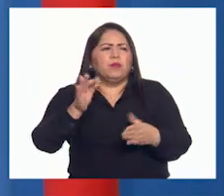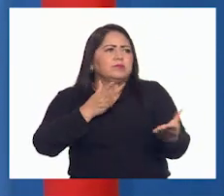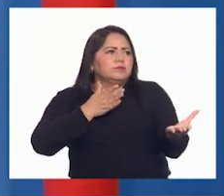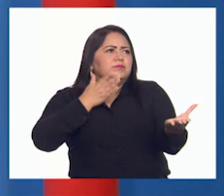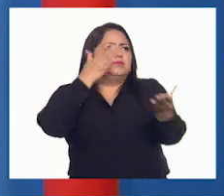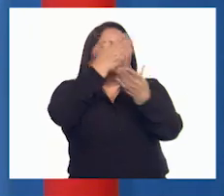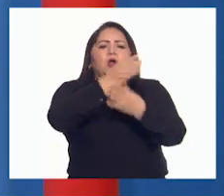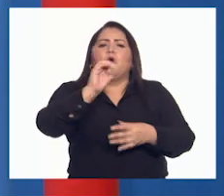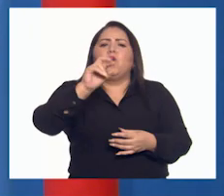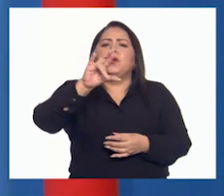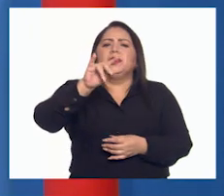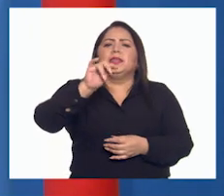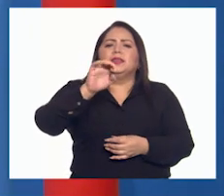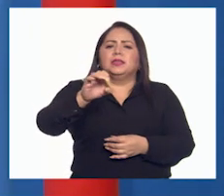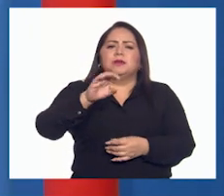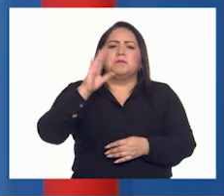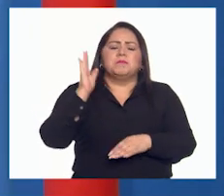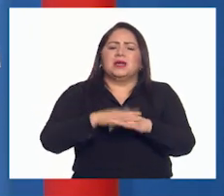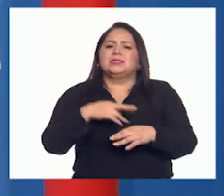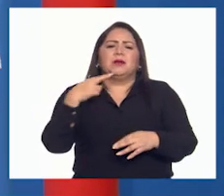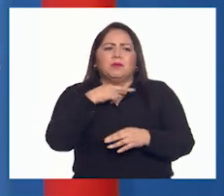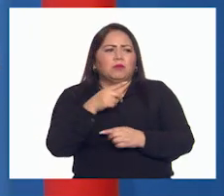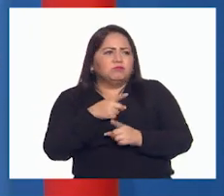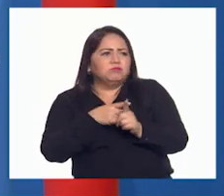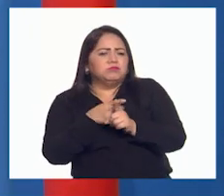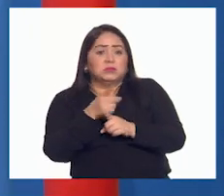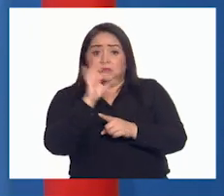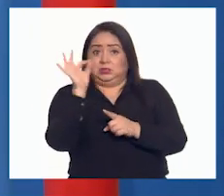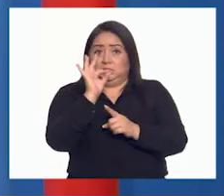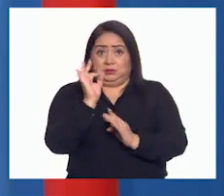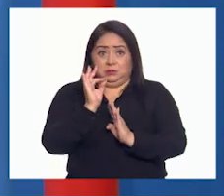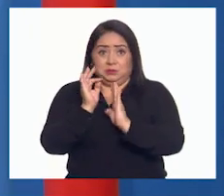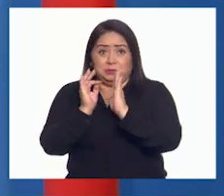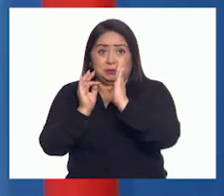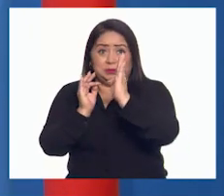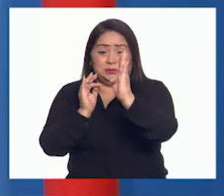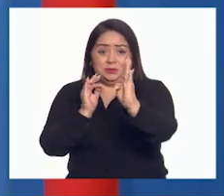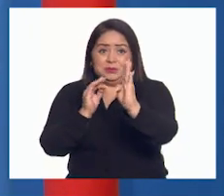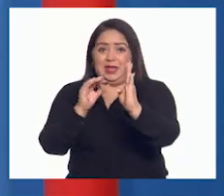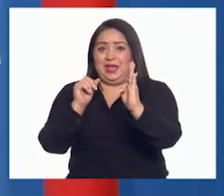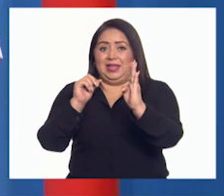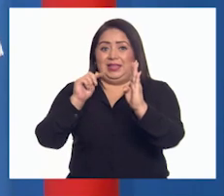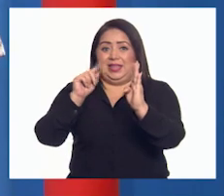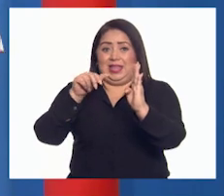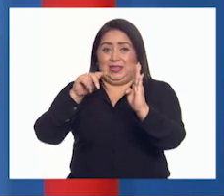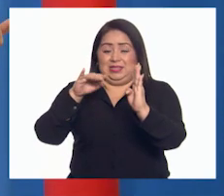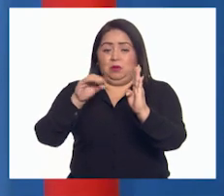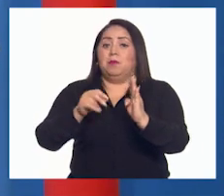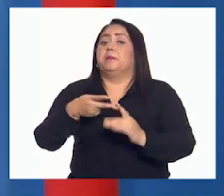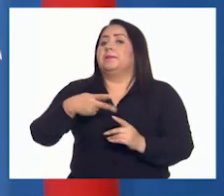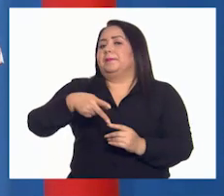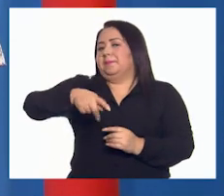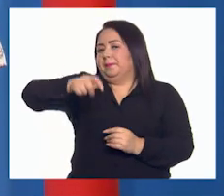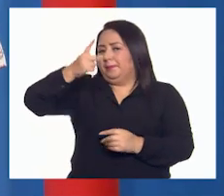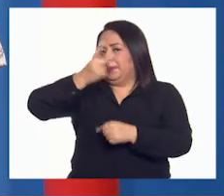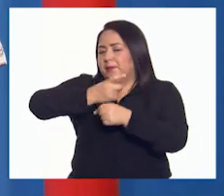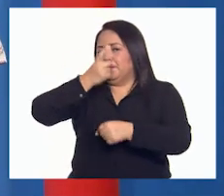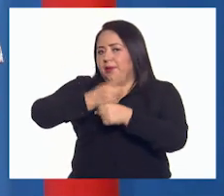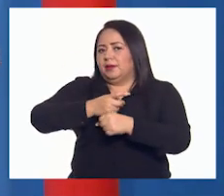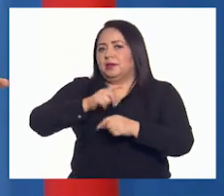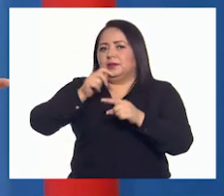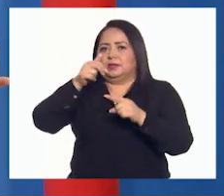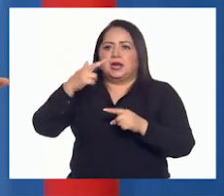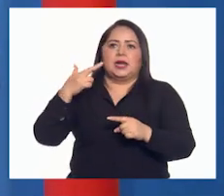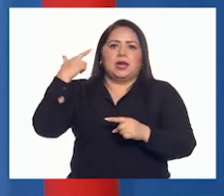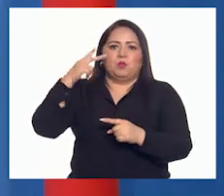a Oriente en un viaje más corto si se iba de frente hacia el Océano Atlántico. Primero, se presentó ante el